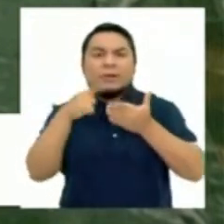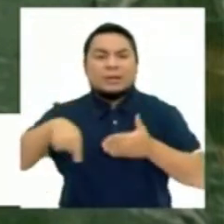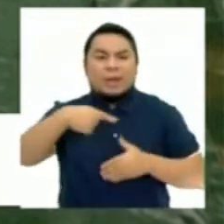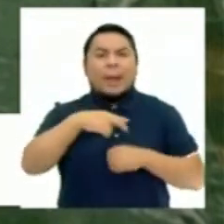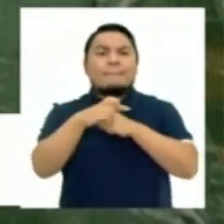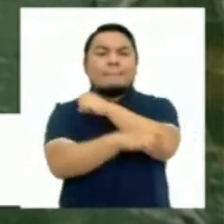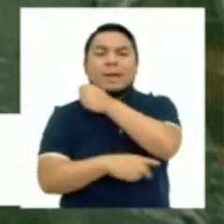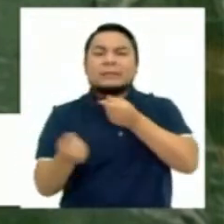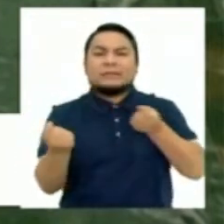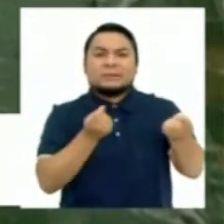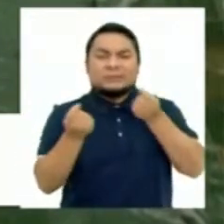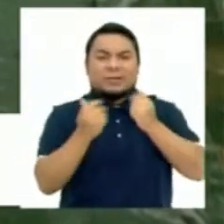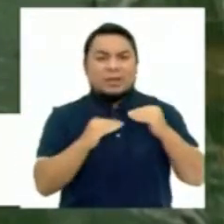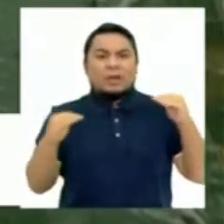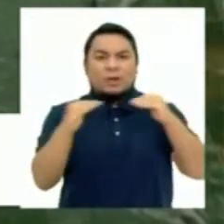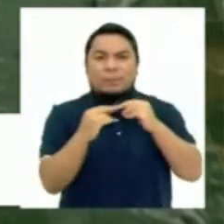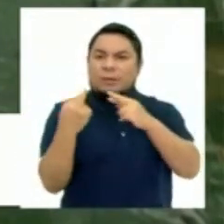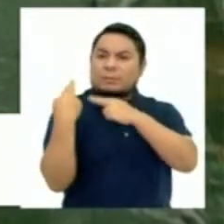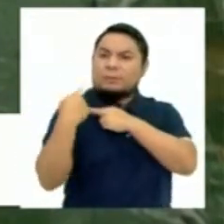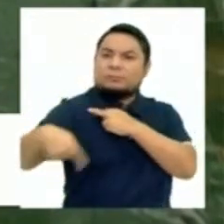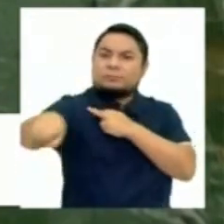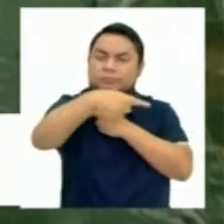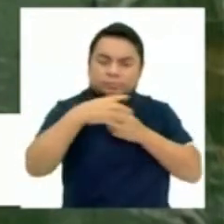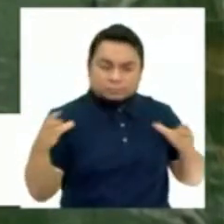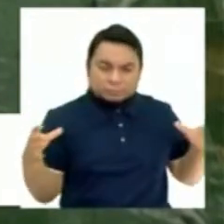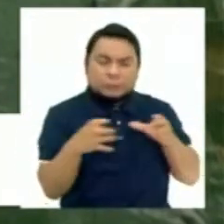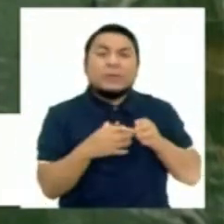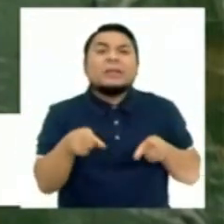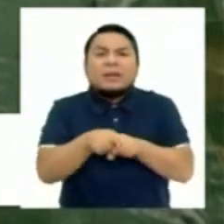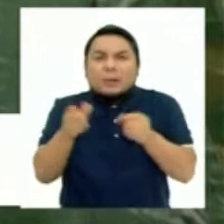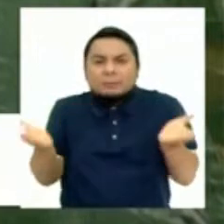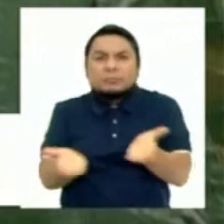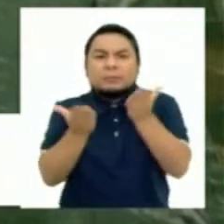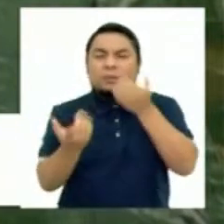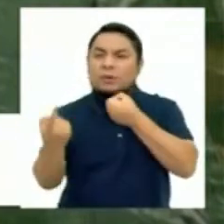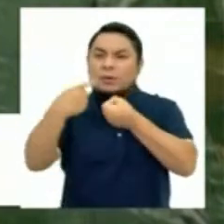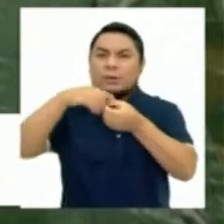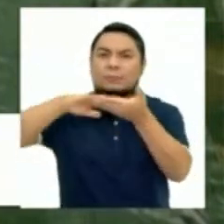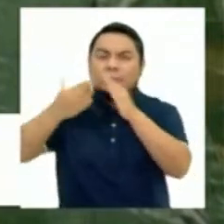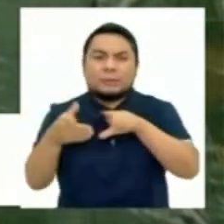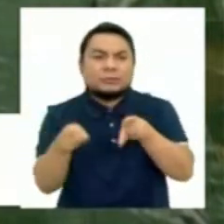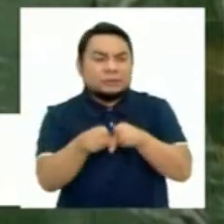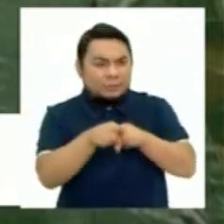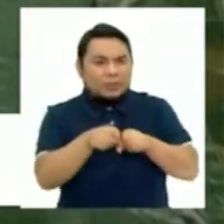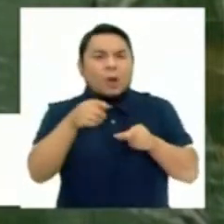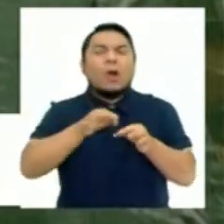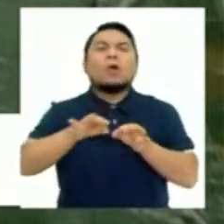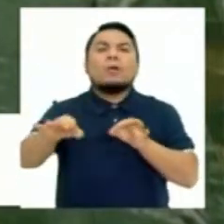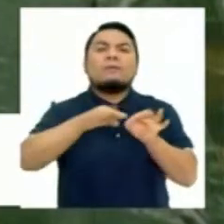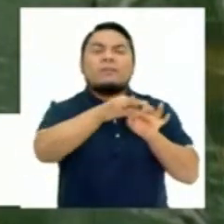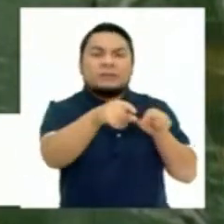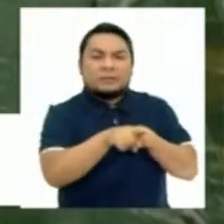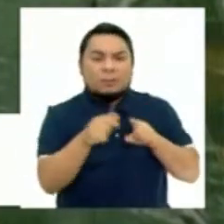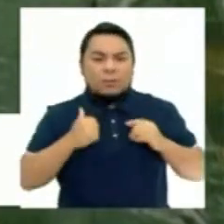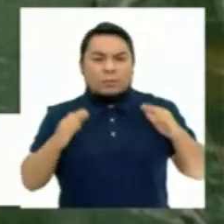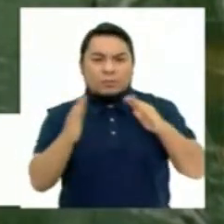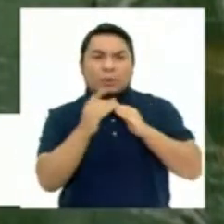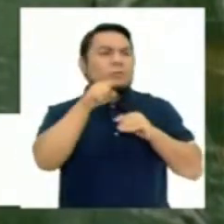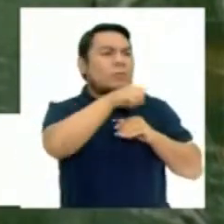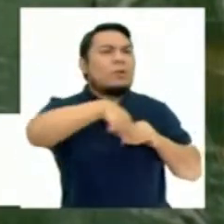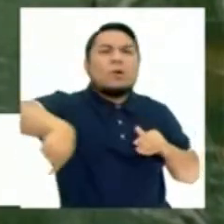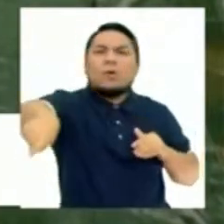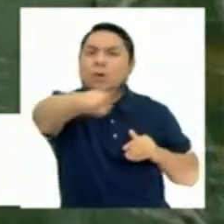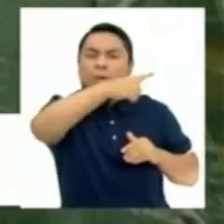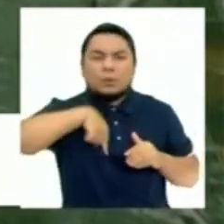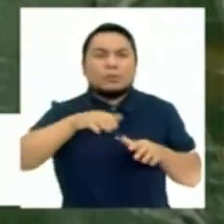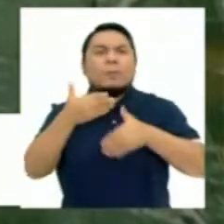democrático y representativo, que impulse la participación de la población y de los gobiernos subnacionales, regionales y locales en